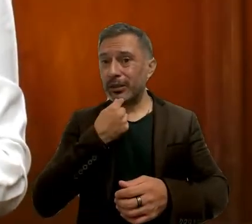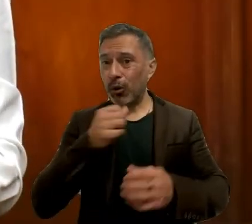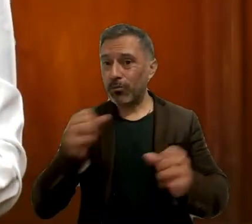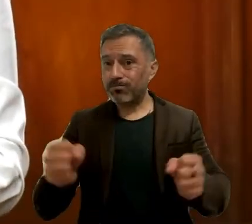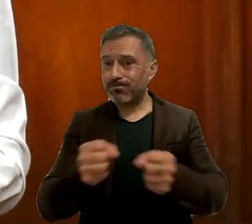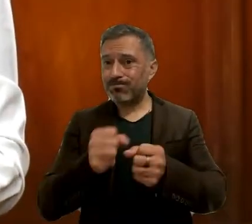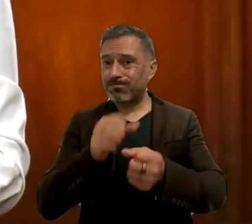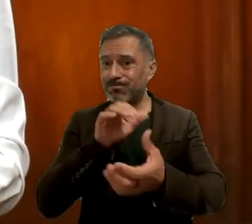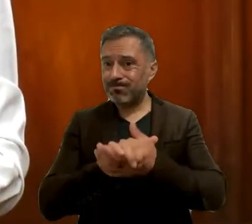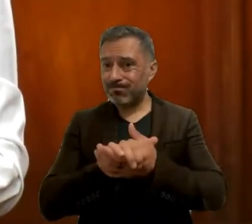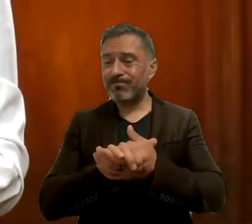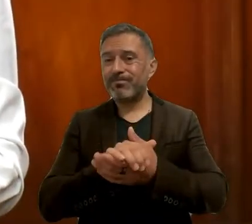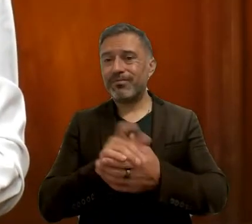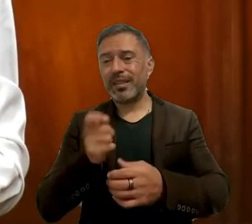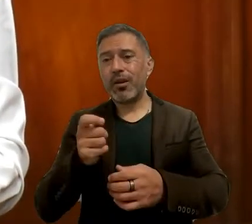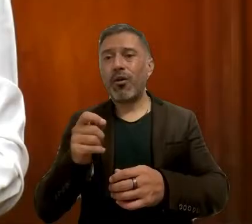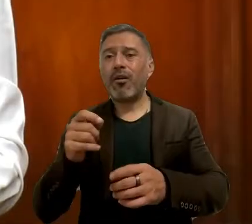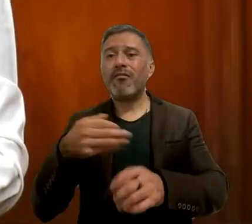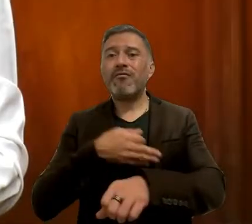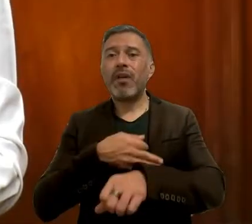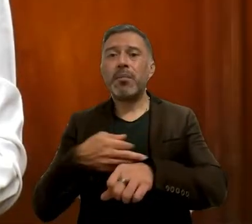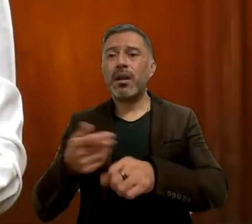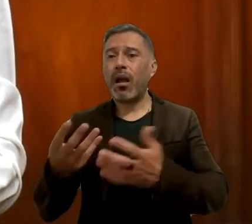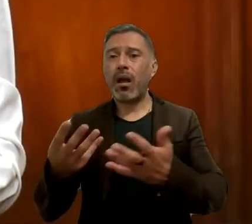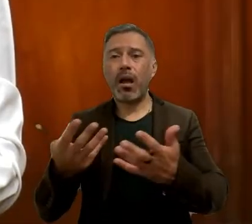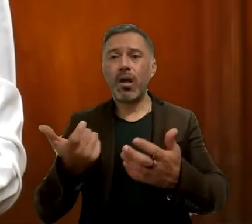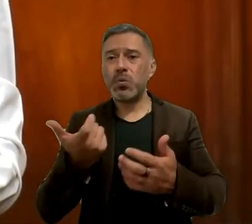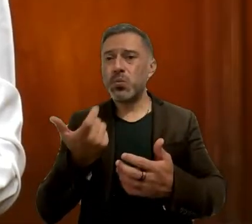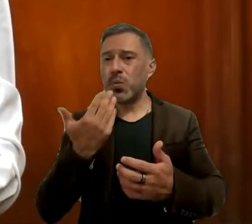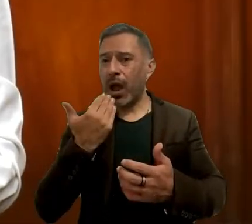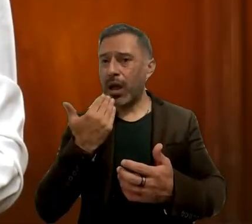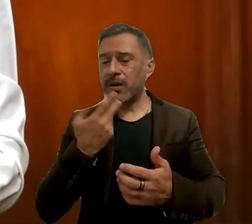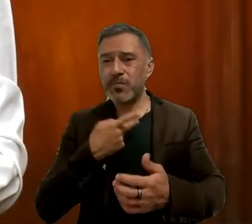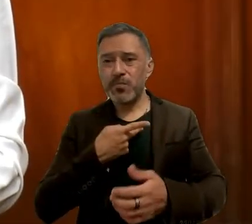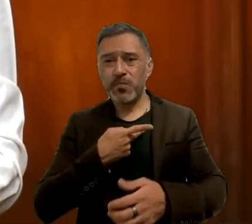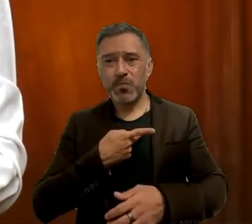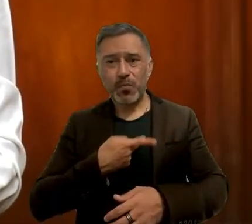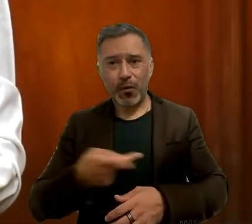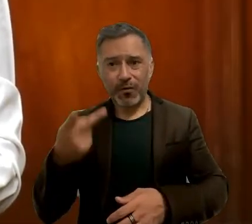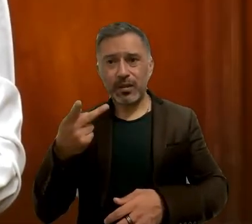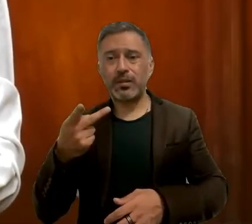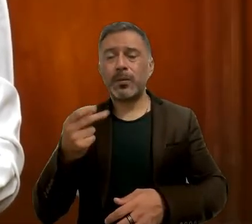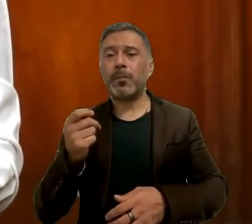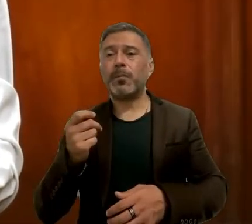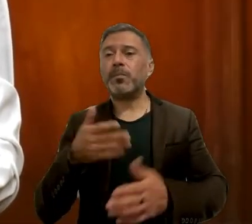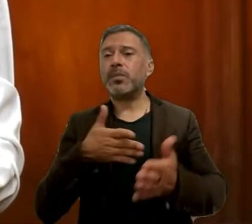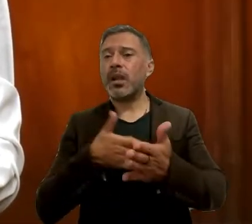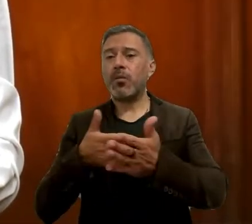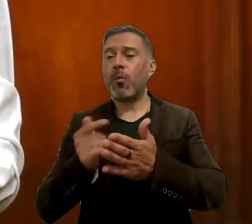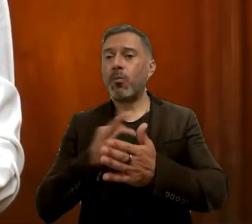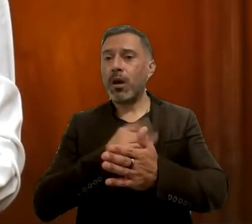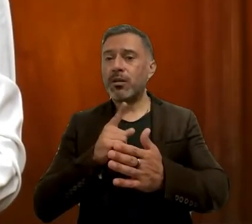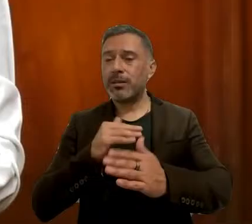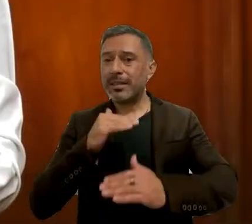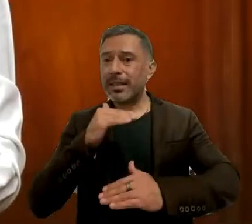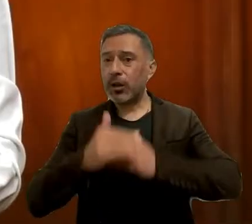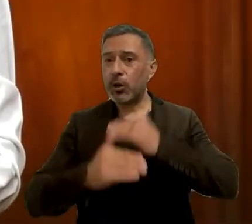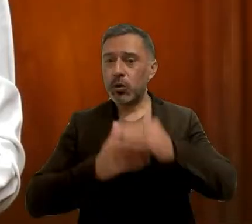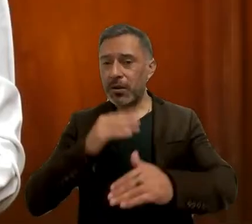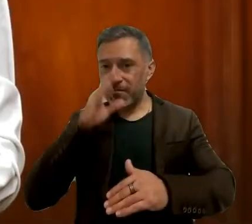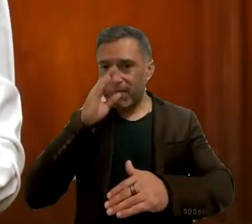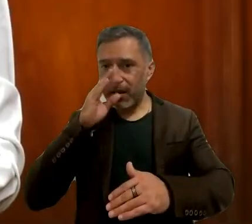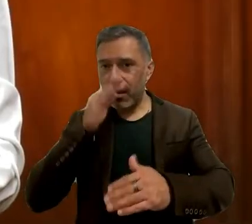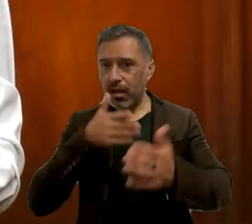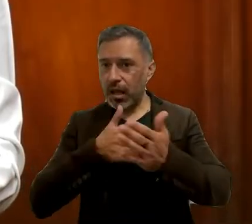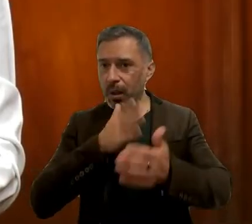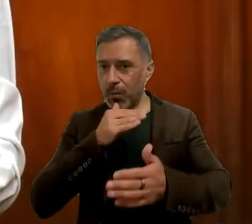y familias que tienen pocas opciones ante la situación de pobreza, oportunidades de desarrollo e incluso